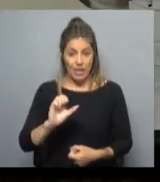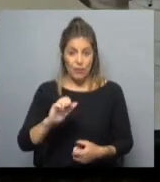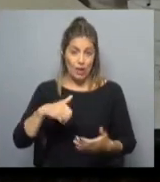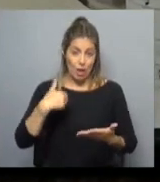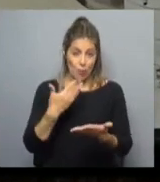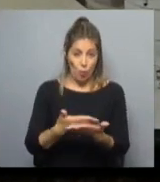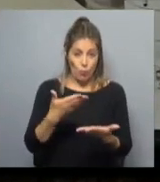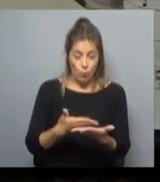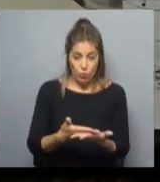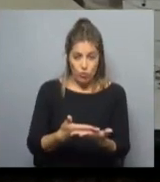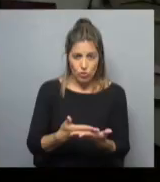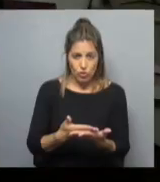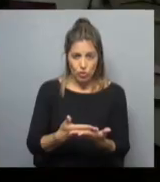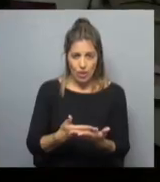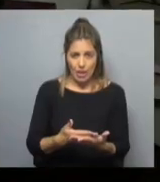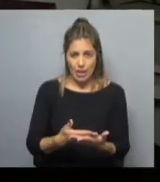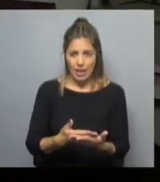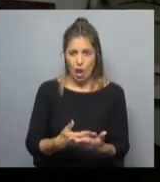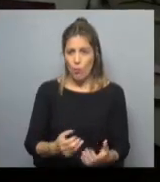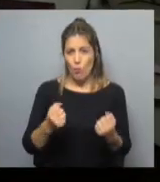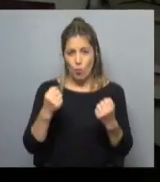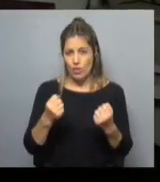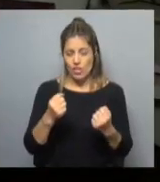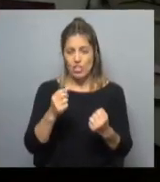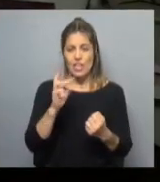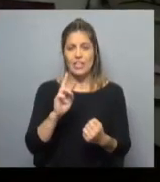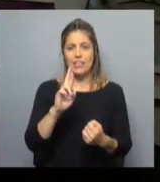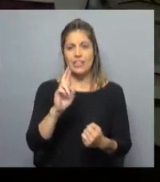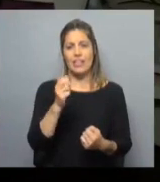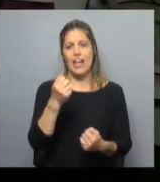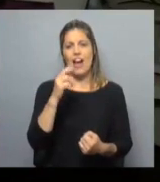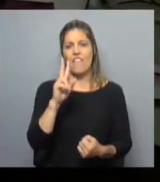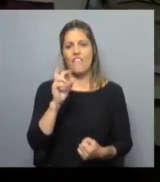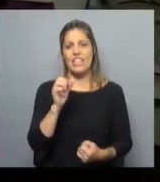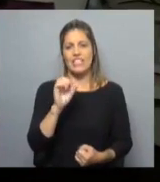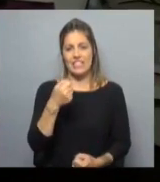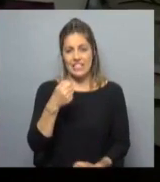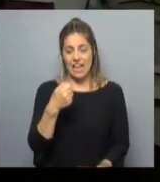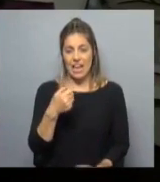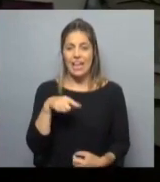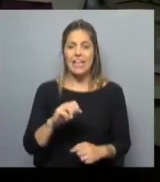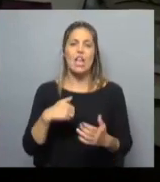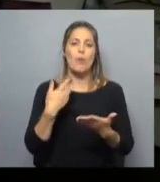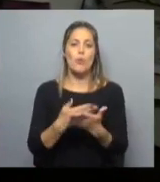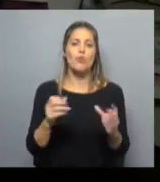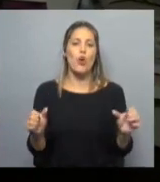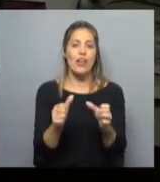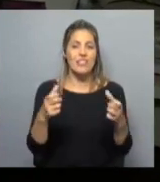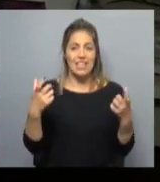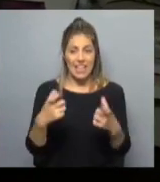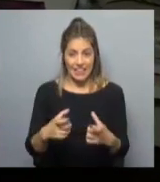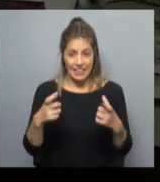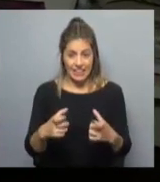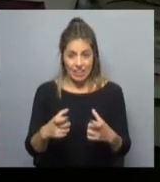Yui hacer, él era muy hincha, sigue siendo muy hincha de Travesía, le propuso a Yui hacer este disco, no sé si